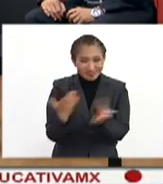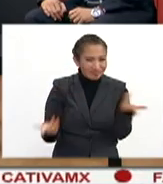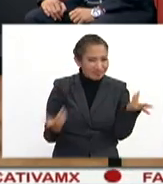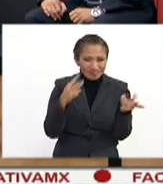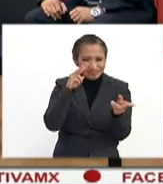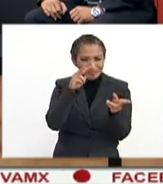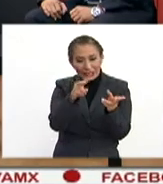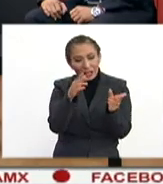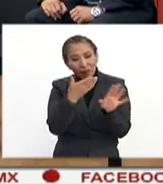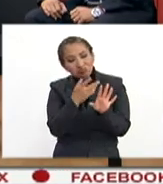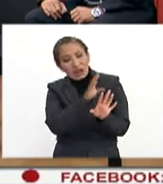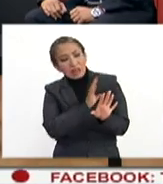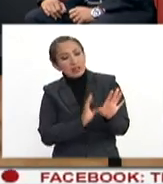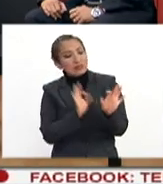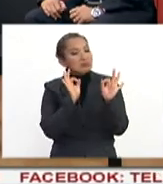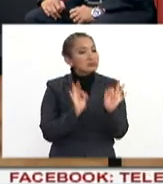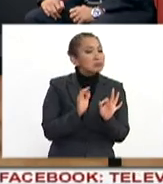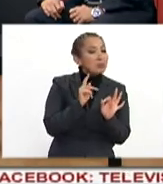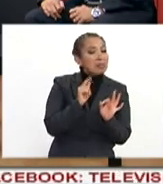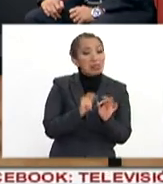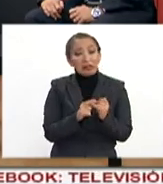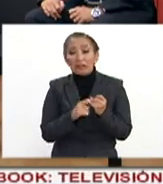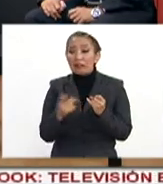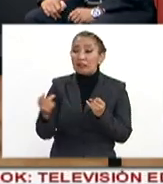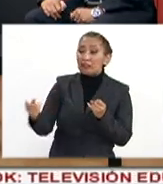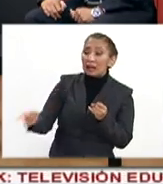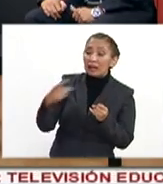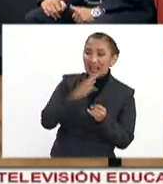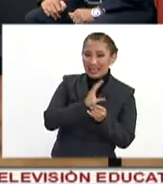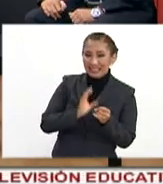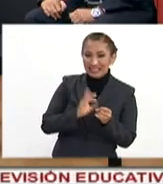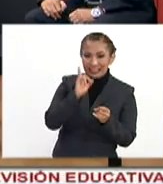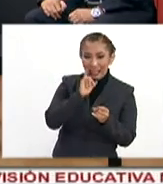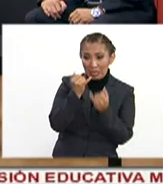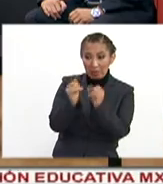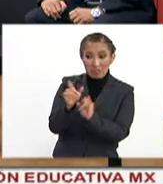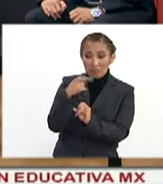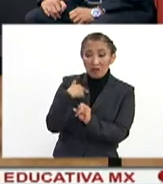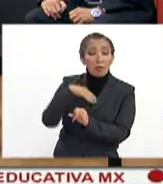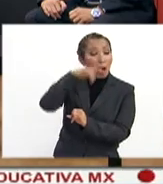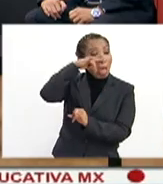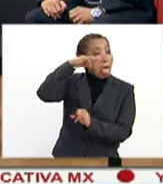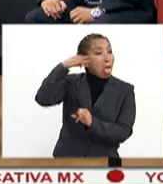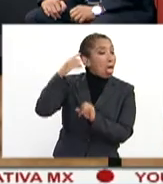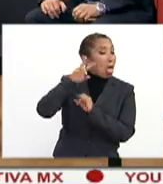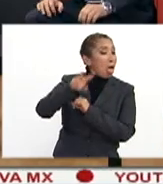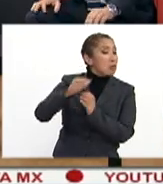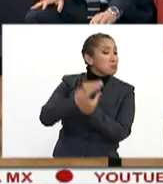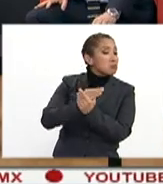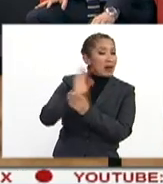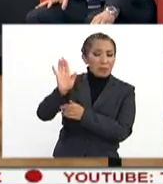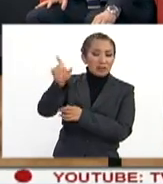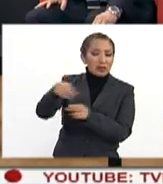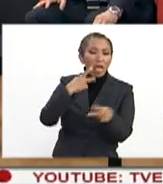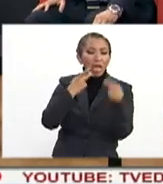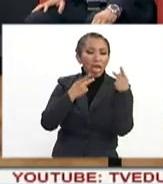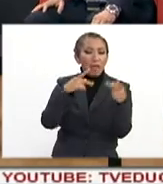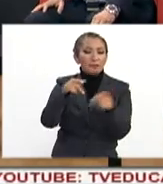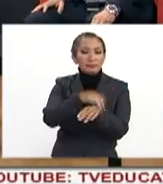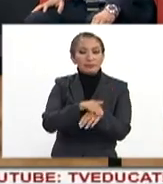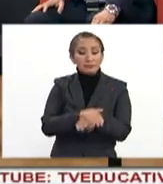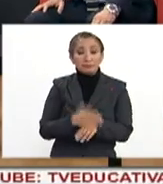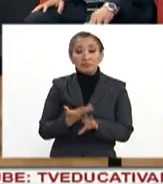muy visible el candidato del PT en todo caso y tampoco la candidata independiente, daba la impresión que era un diálogo entre cuatro.